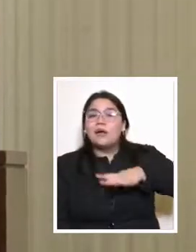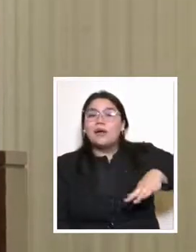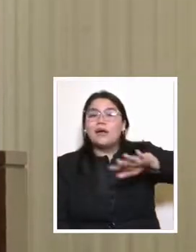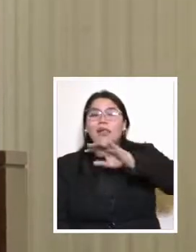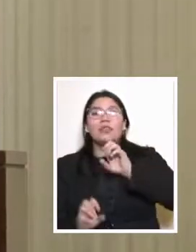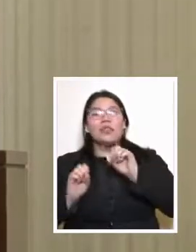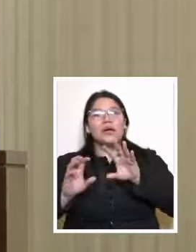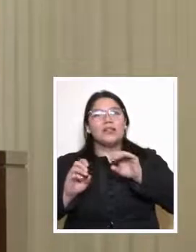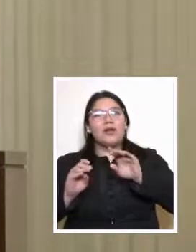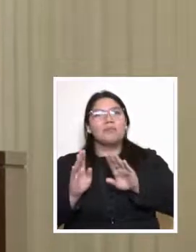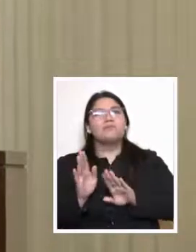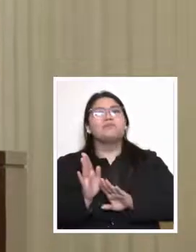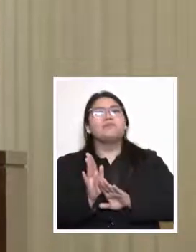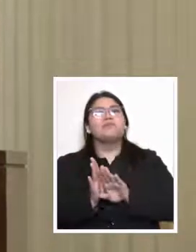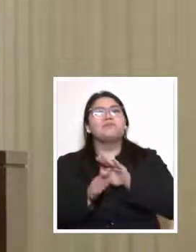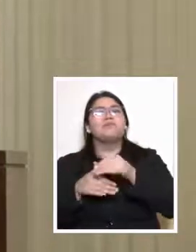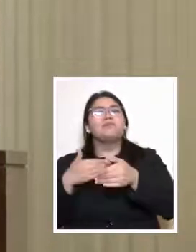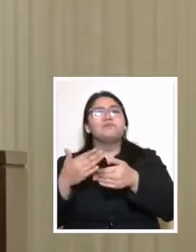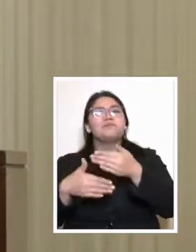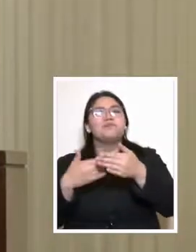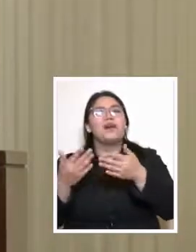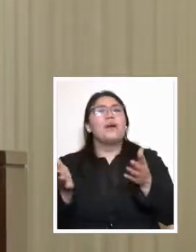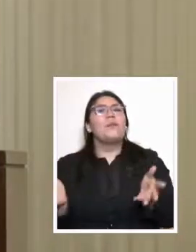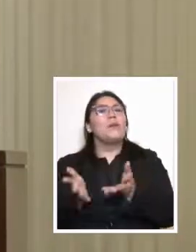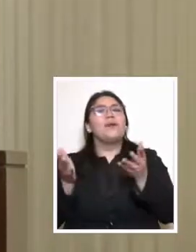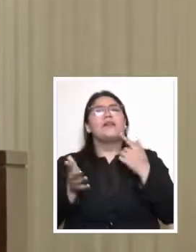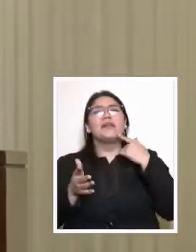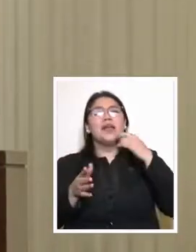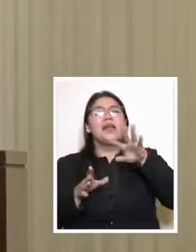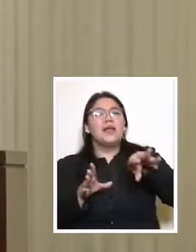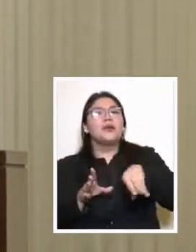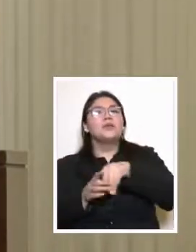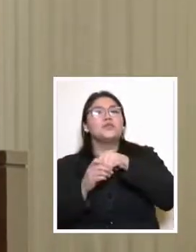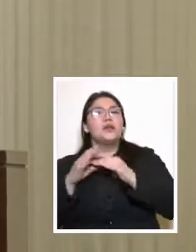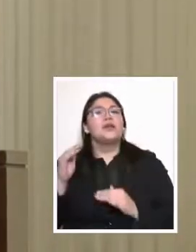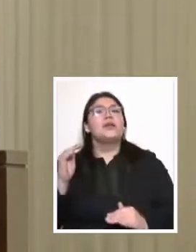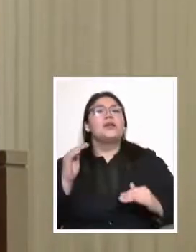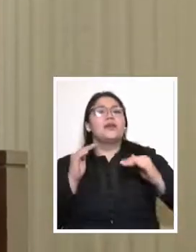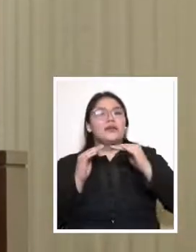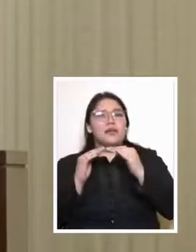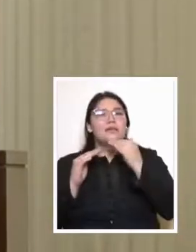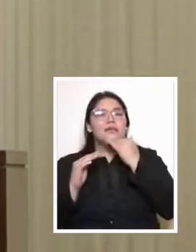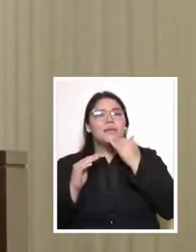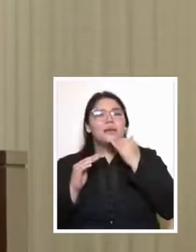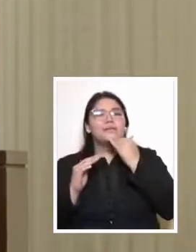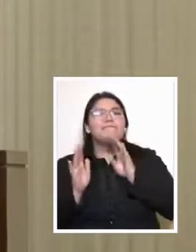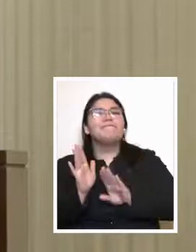protegidos, donde se promueve la inclusión, la equidad y el bienestar individual y colectivo.